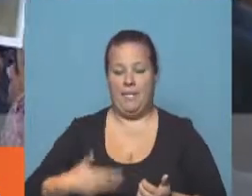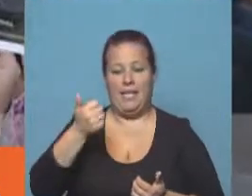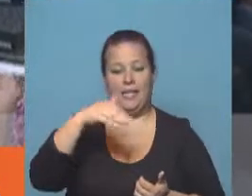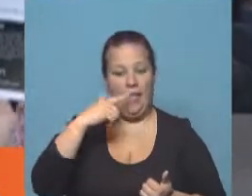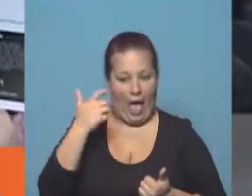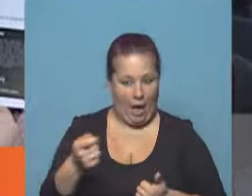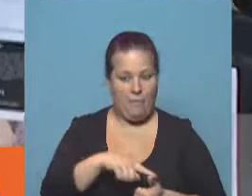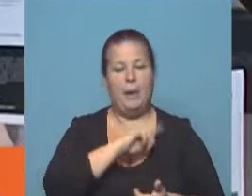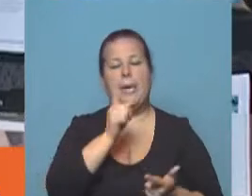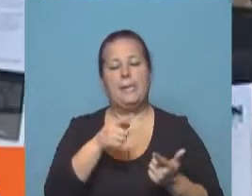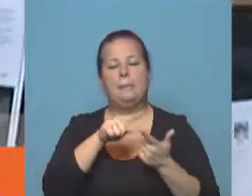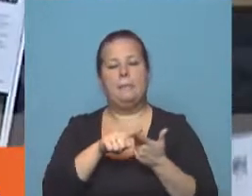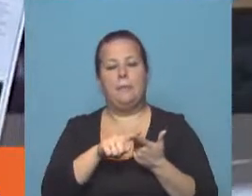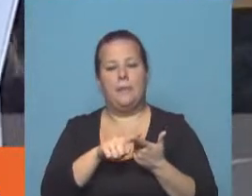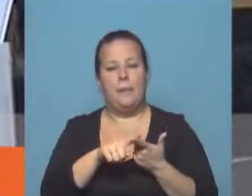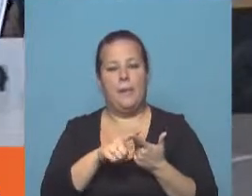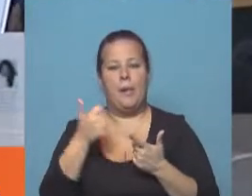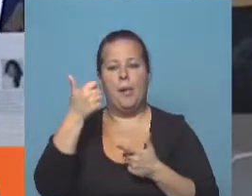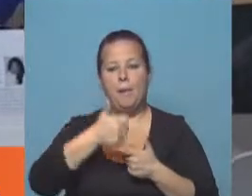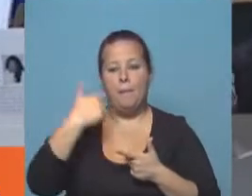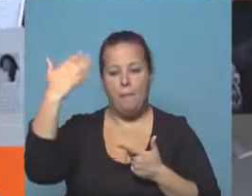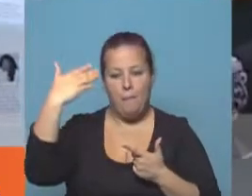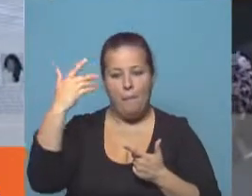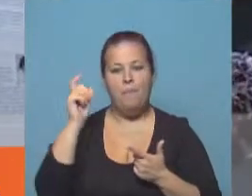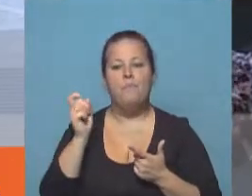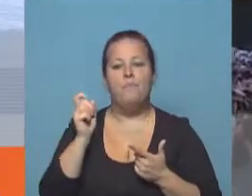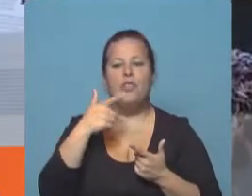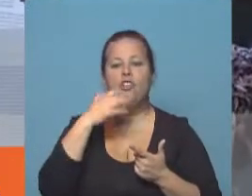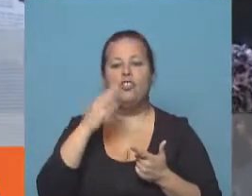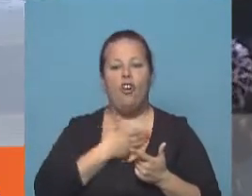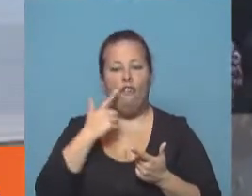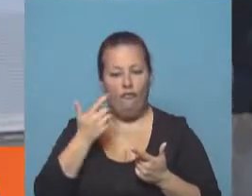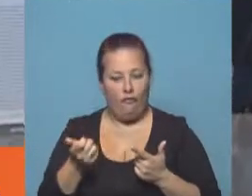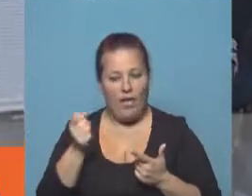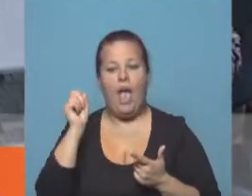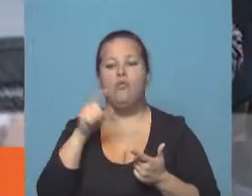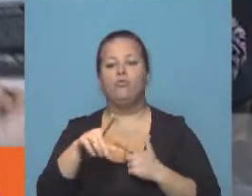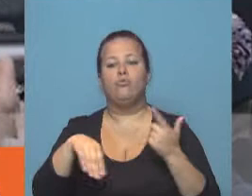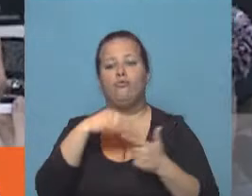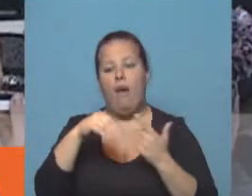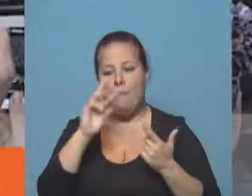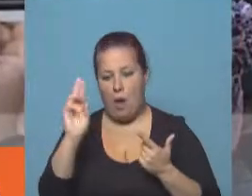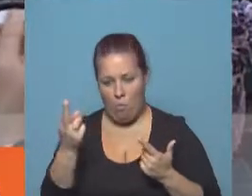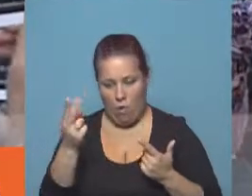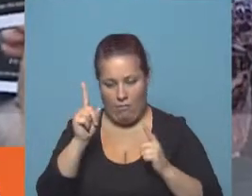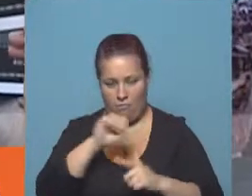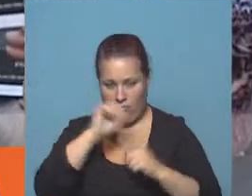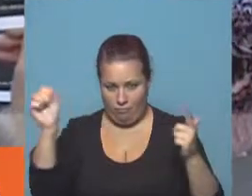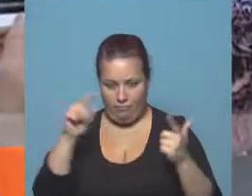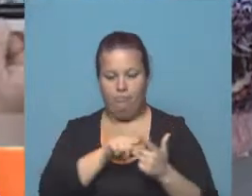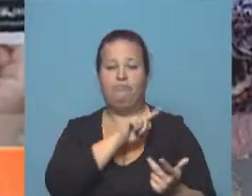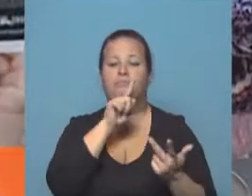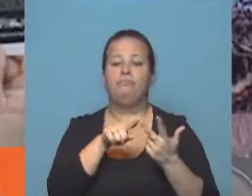la AMIA, también va a hacer uso de la palabra Sofía Gutenberg, es familiar de una de las